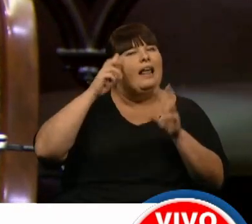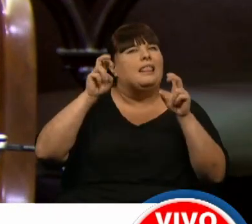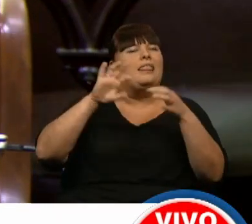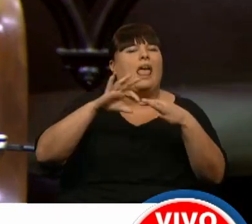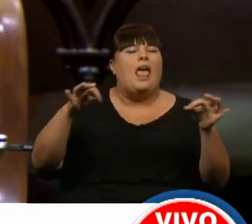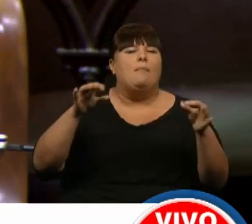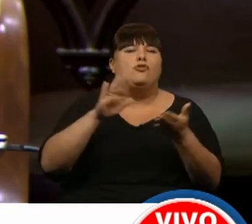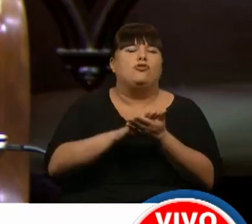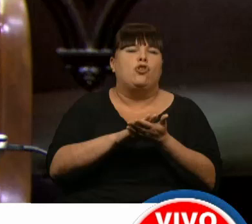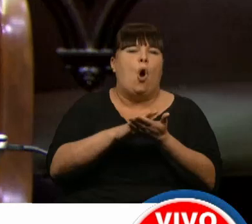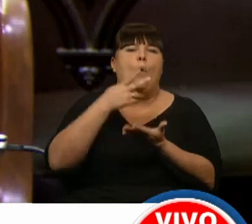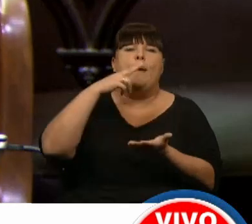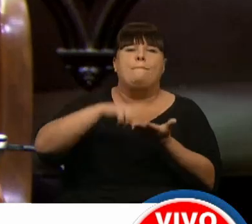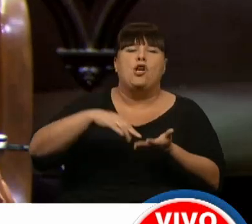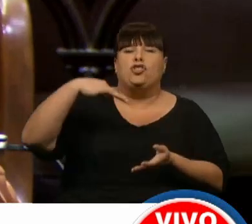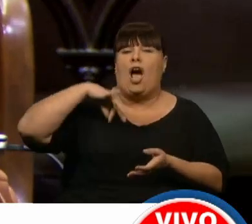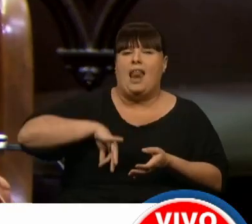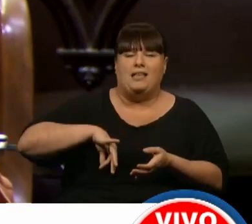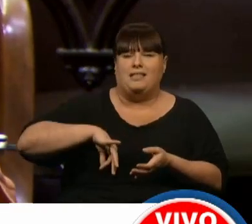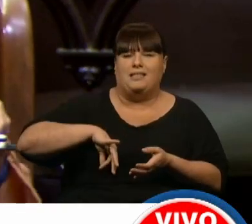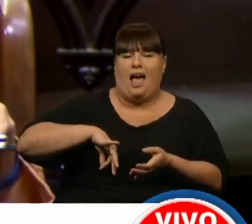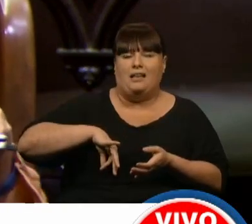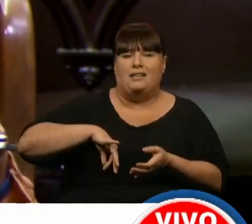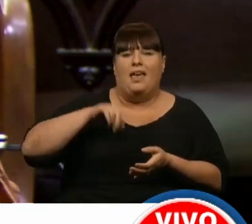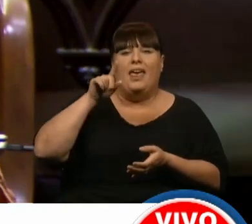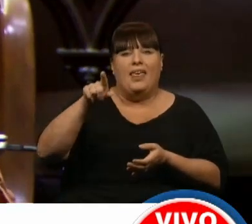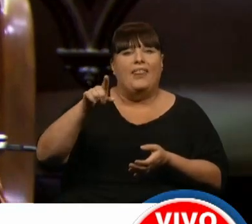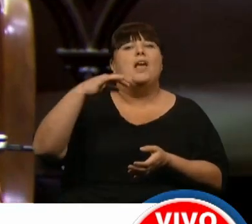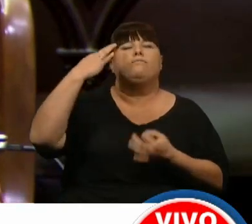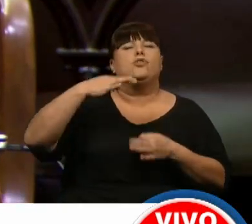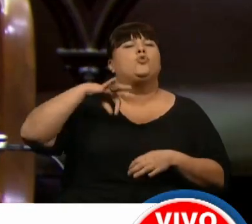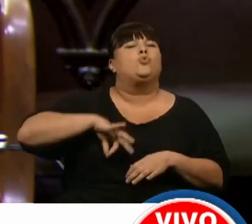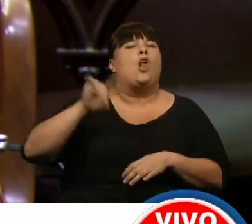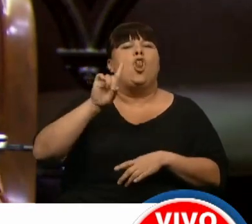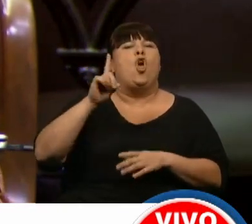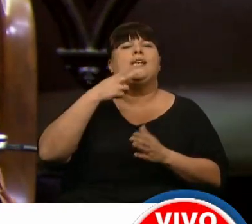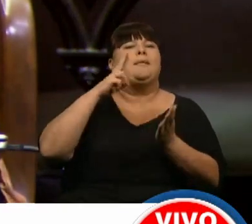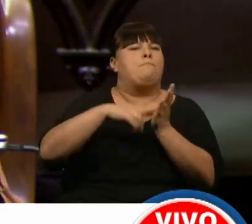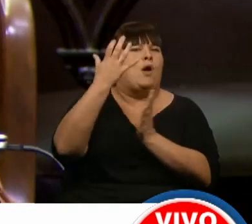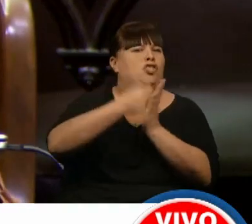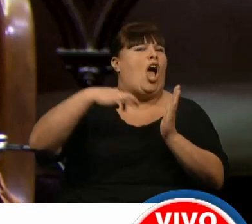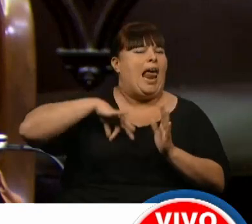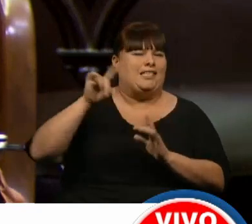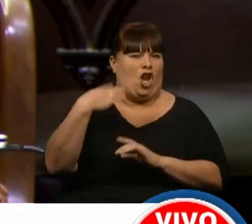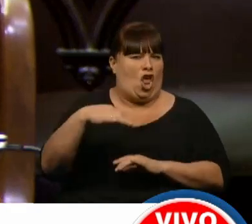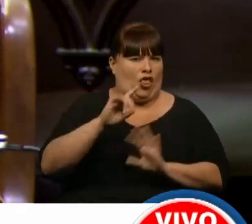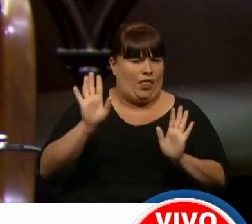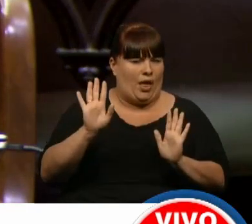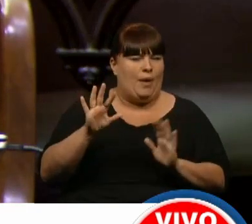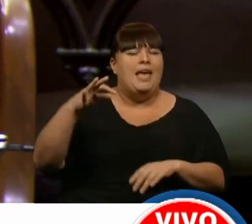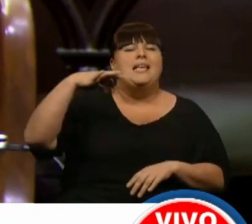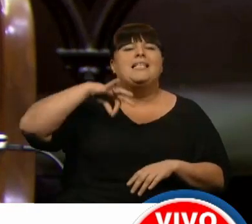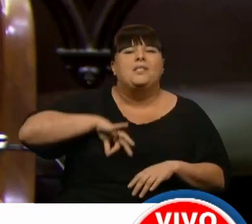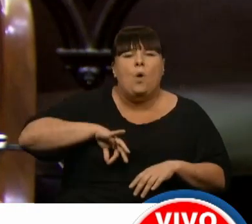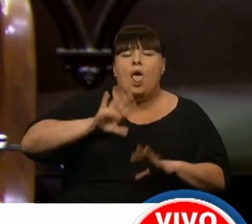concepto de que el impuesto a las ganancias, que el salario no debe tributar ganancias, que el